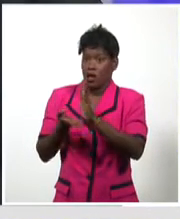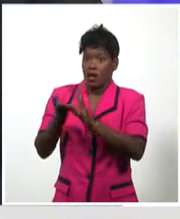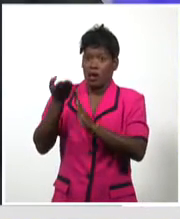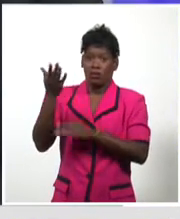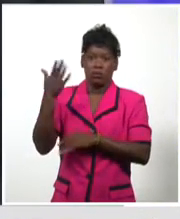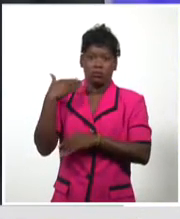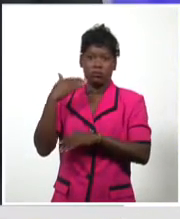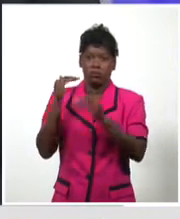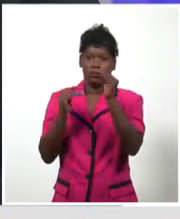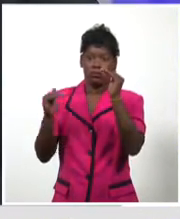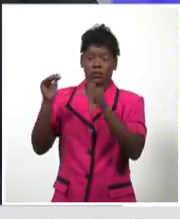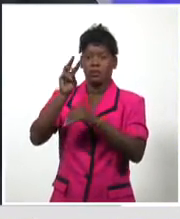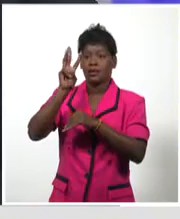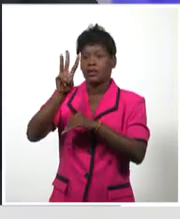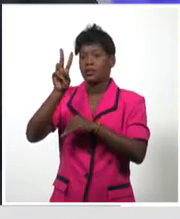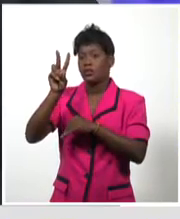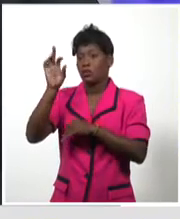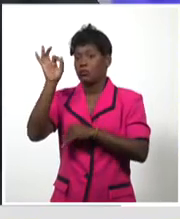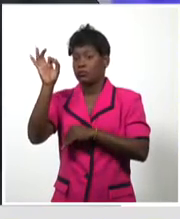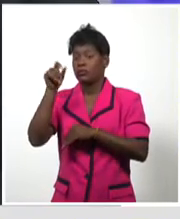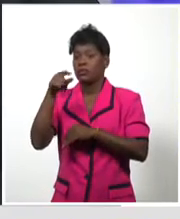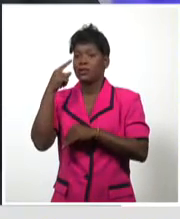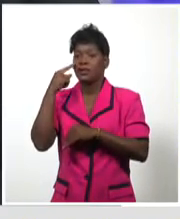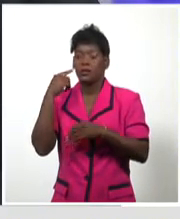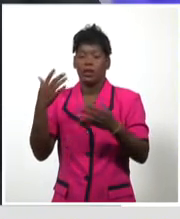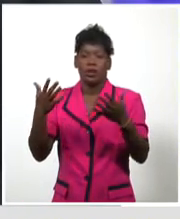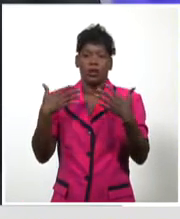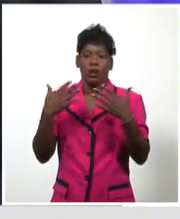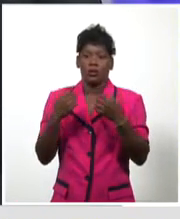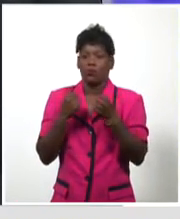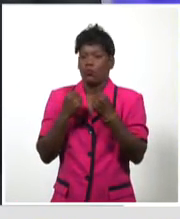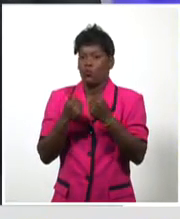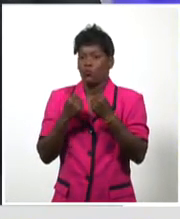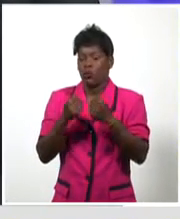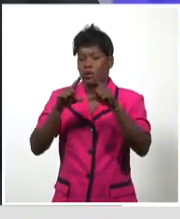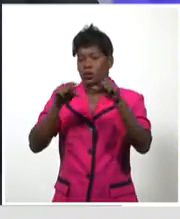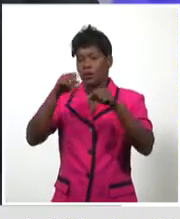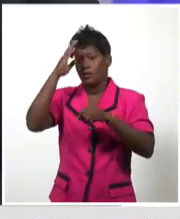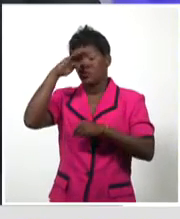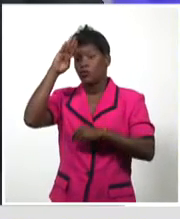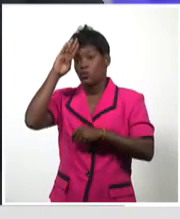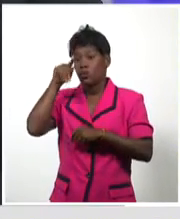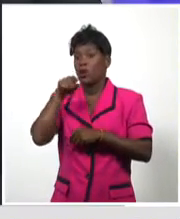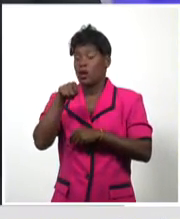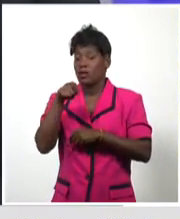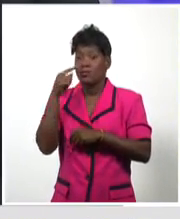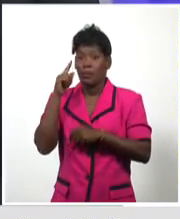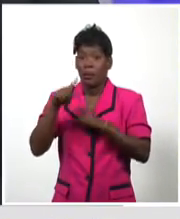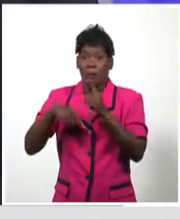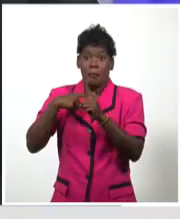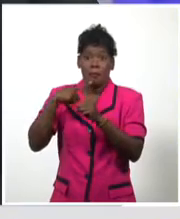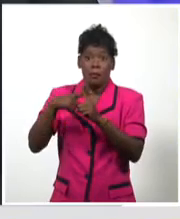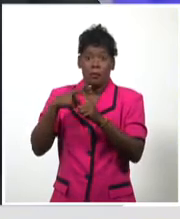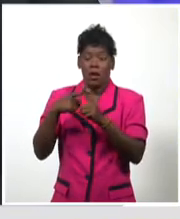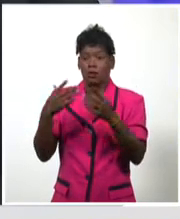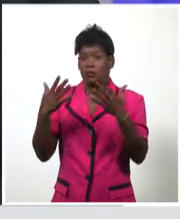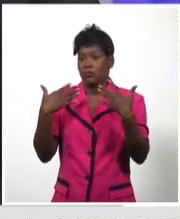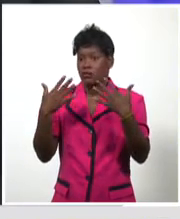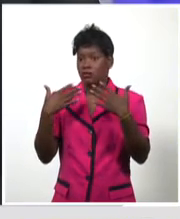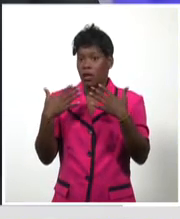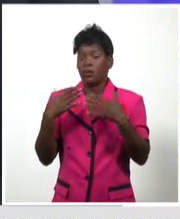Celsius. Hubo además 30 récords nuevos de temperatura absoluta para Cuba, de ellos el récord de temperatura absoluta en la estación de Veguitas en Granma